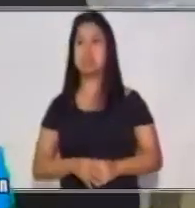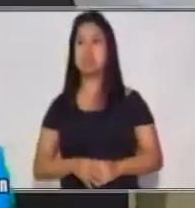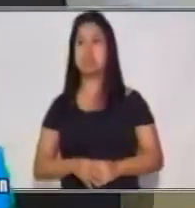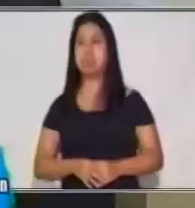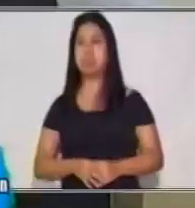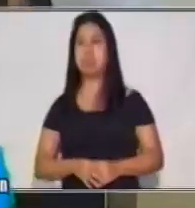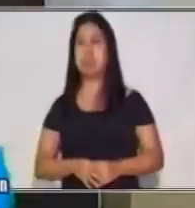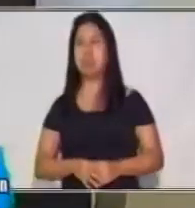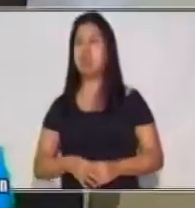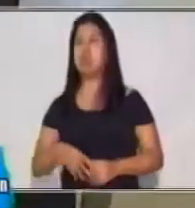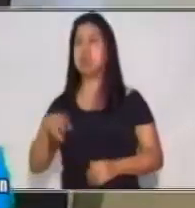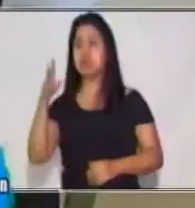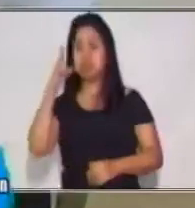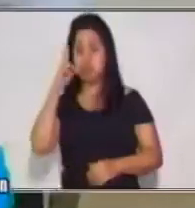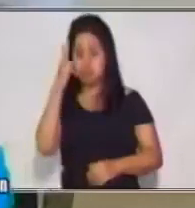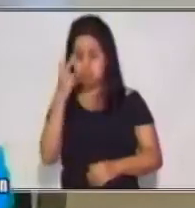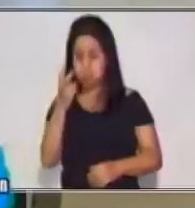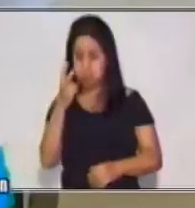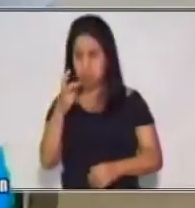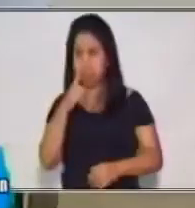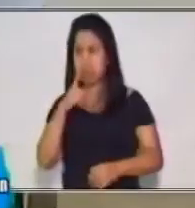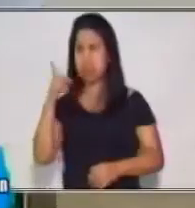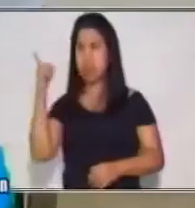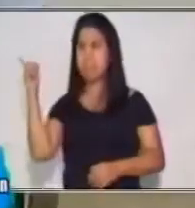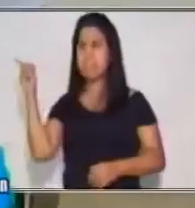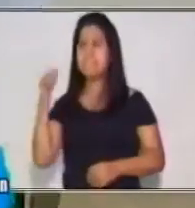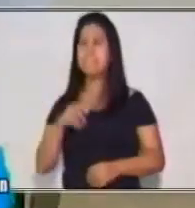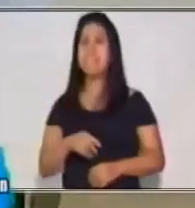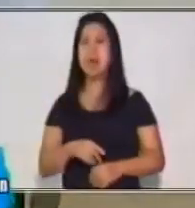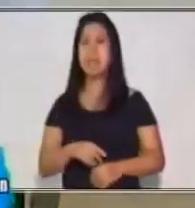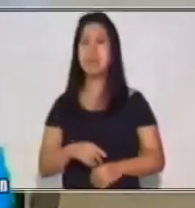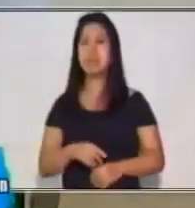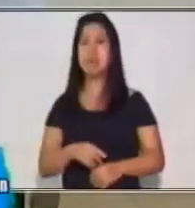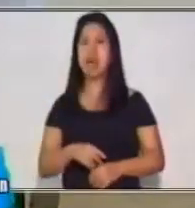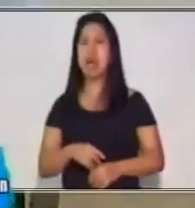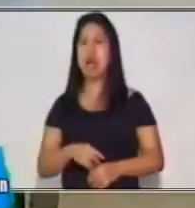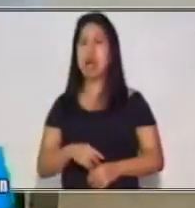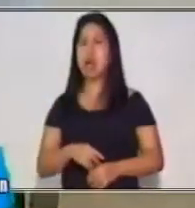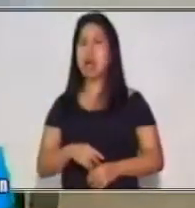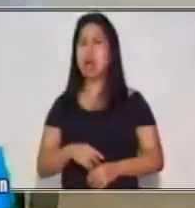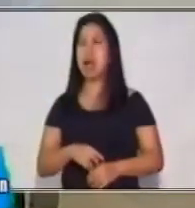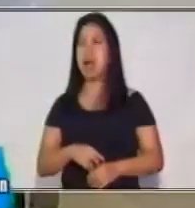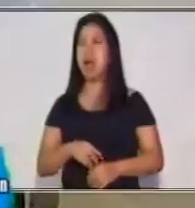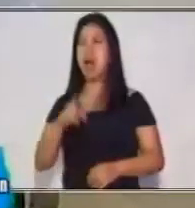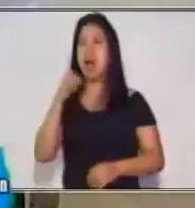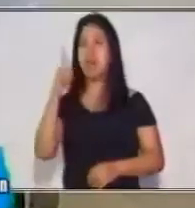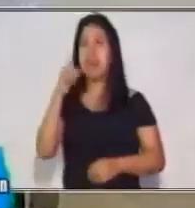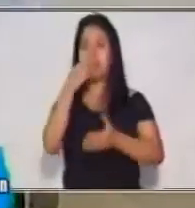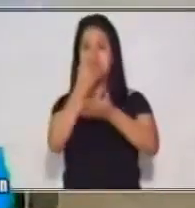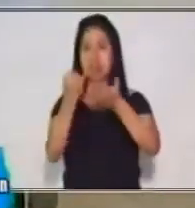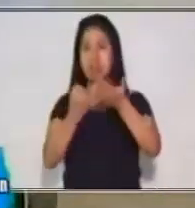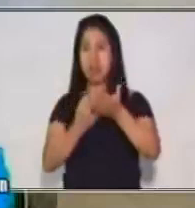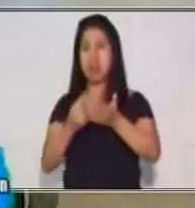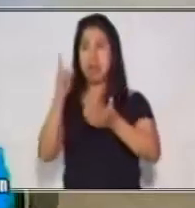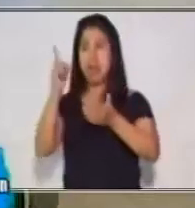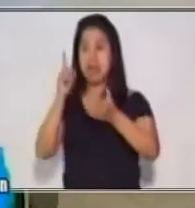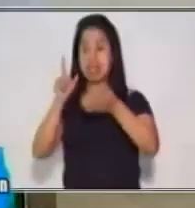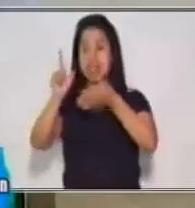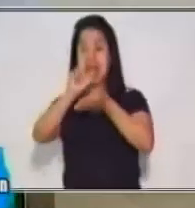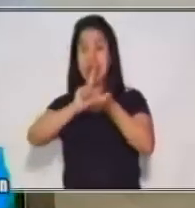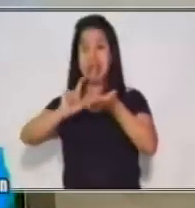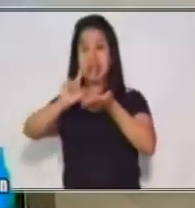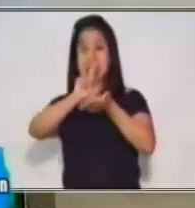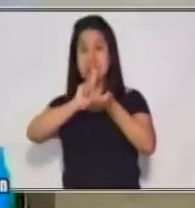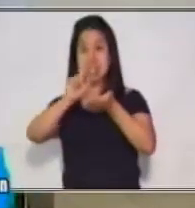trabajar con la pregunta número 7 y esta dice así. ¿Cuántos prefieren los 3 deportes? ¿Cuántos prefieren